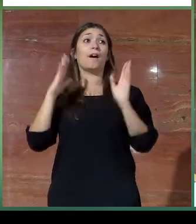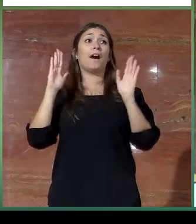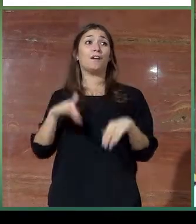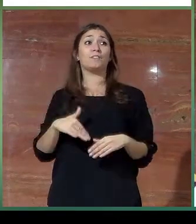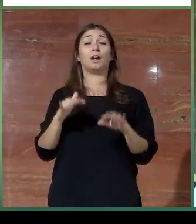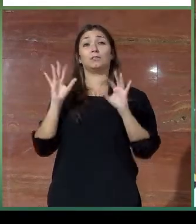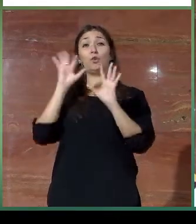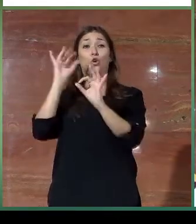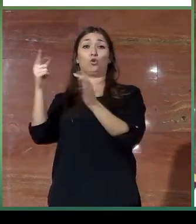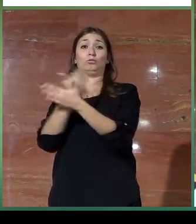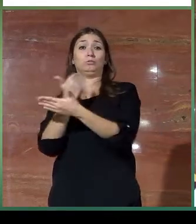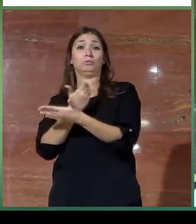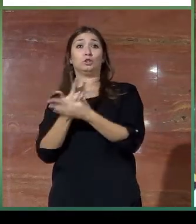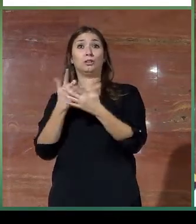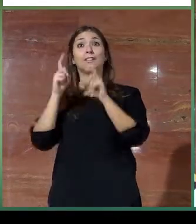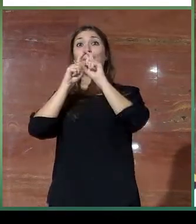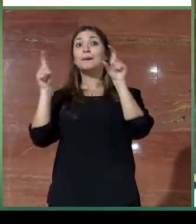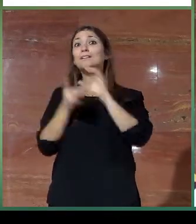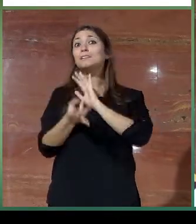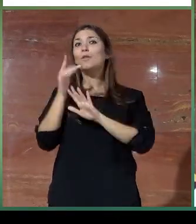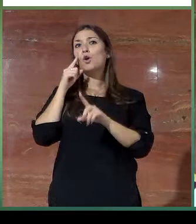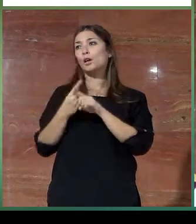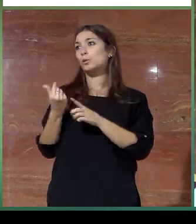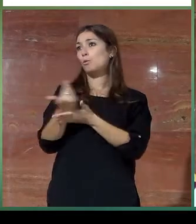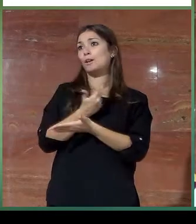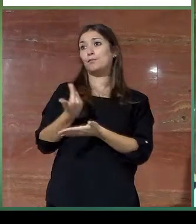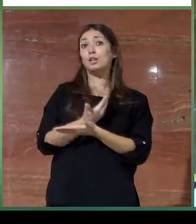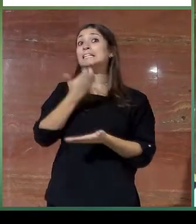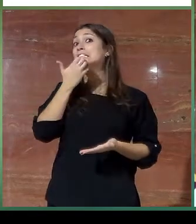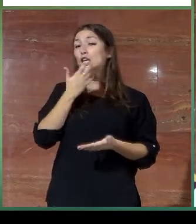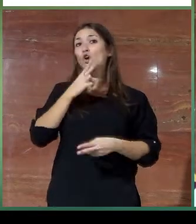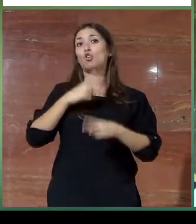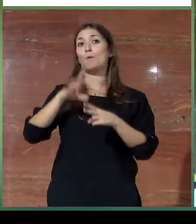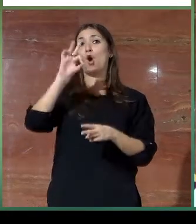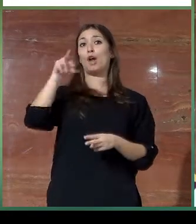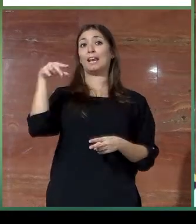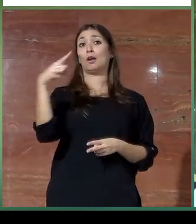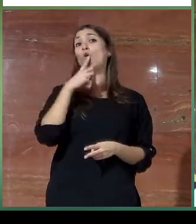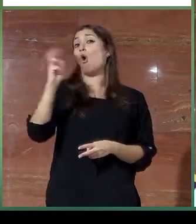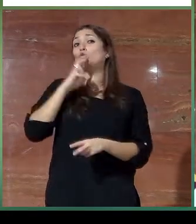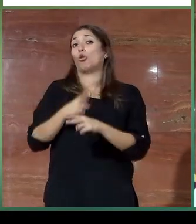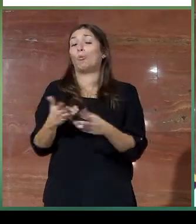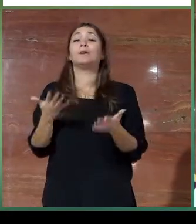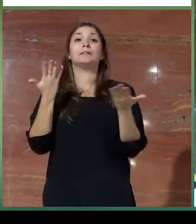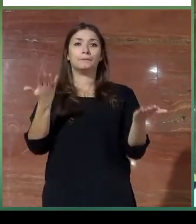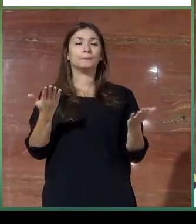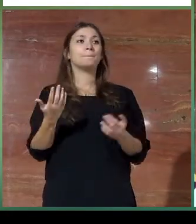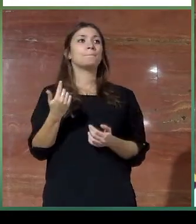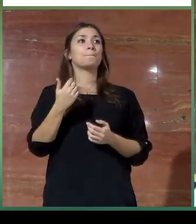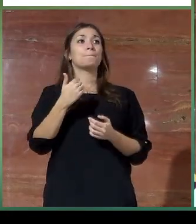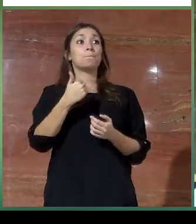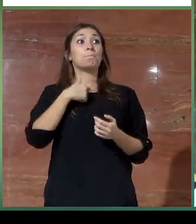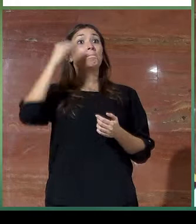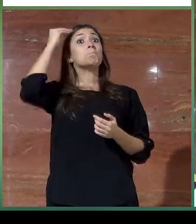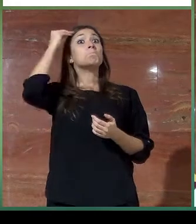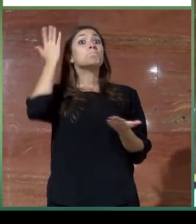Nunca olvidemos que las empresas se hacen para tener beneficio, si no se llamarían ONG o otra cosa, ¿no? En este sentido. Entonces, yo lo que